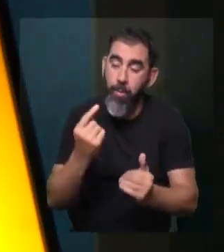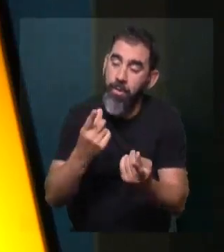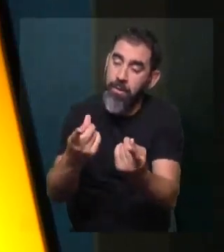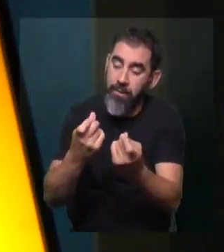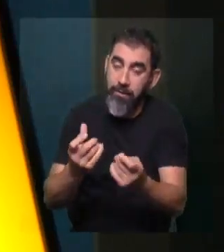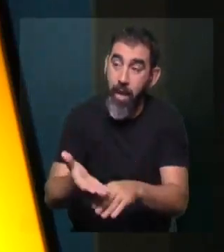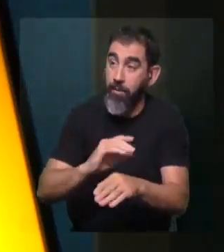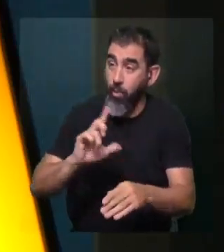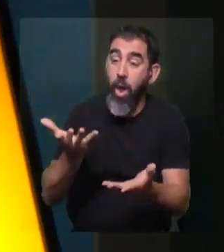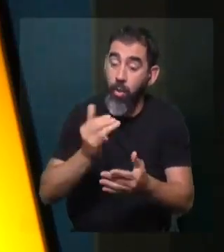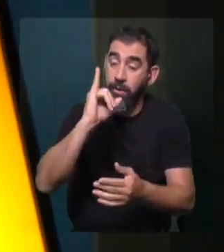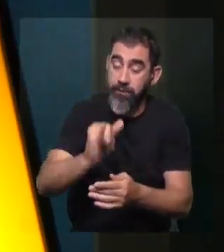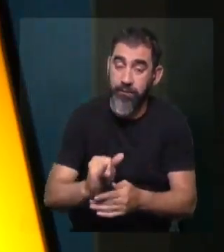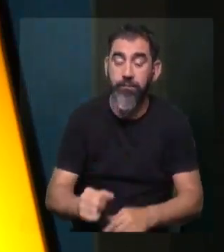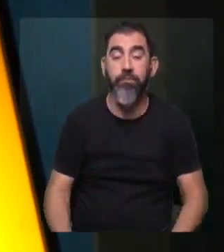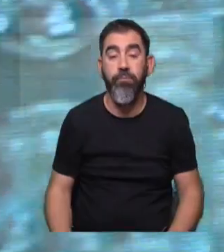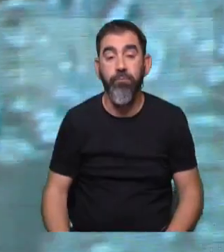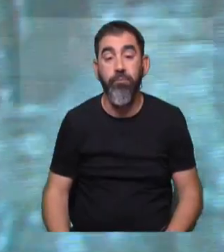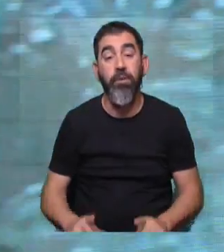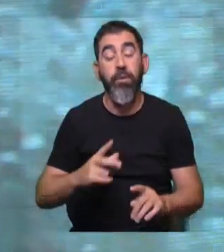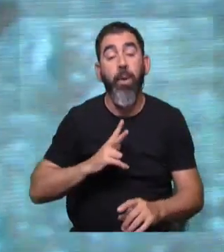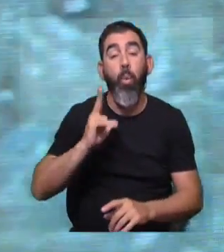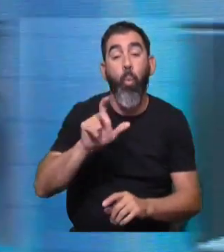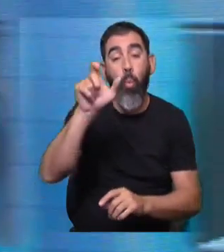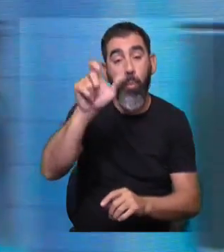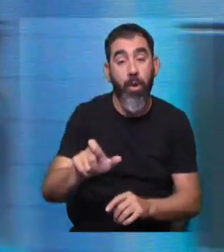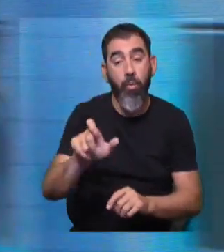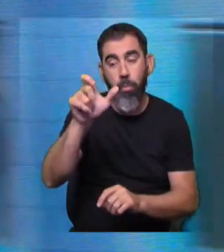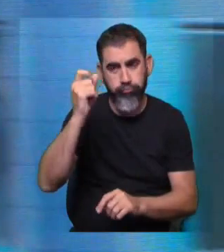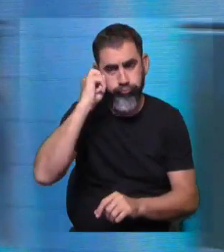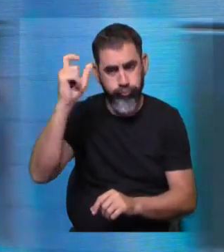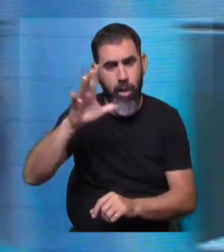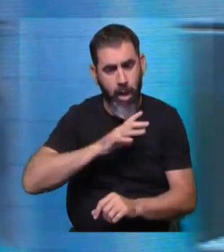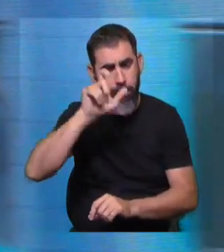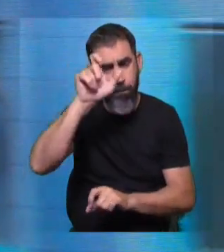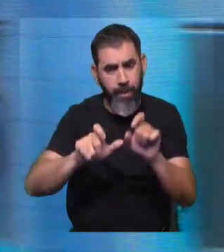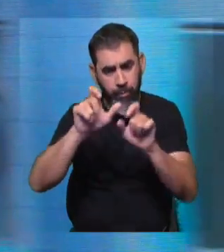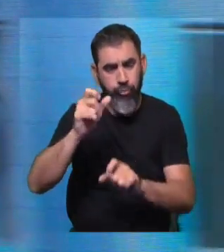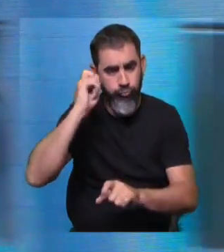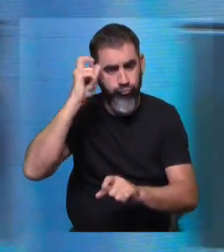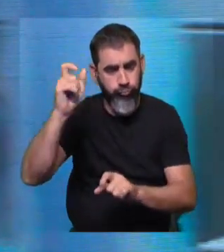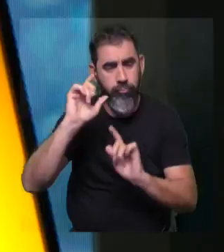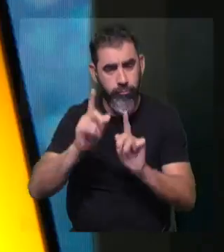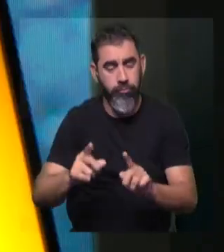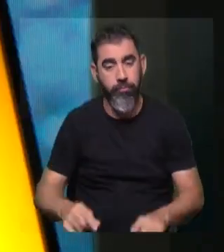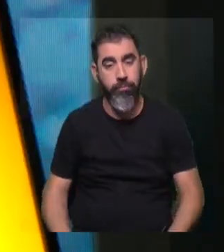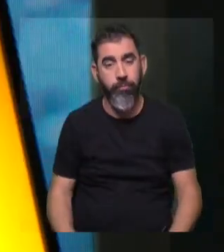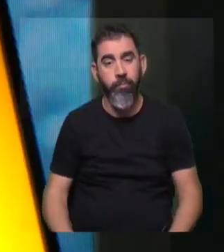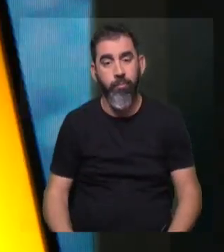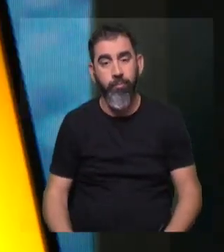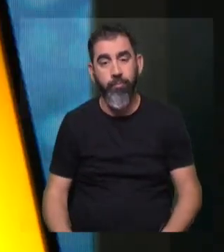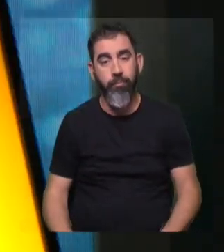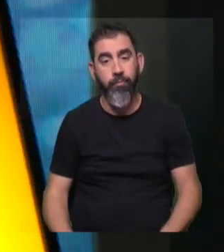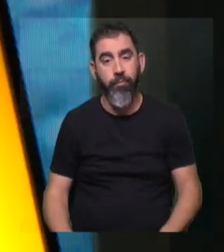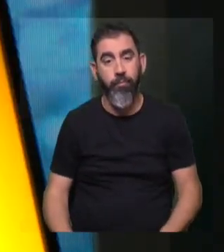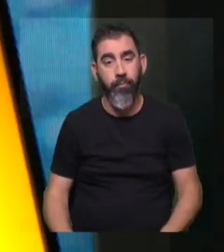antes no había y ahora hay, y tenemos el factor humano, hay gente capacitada para tomar ese camino. Ya. En los 2